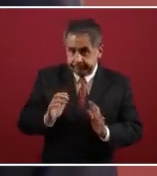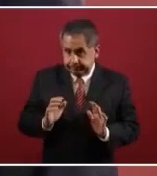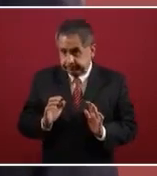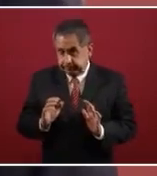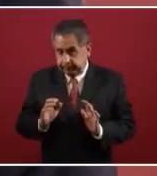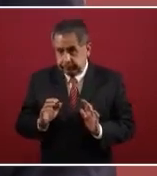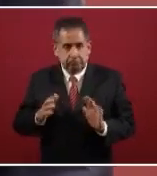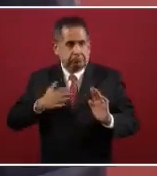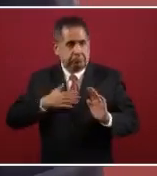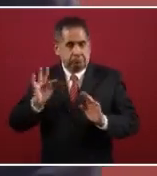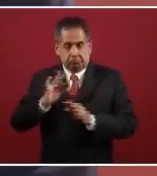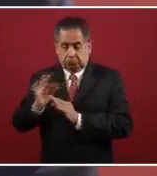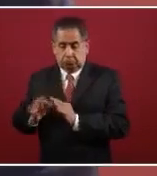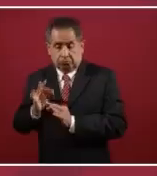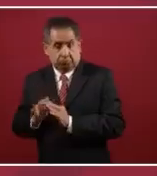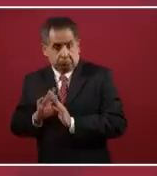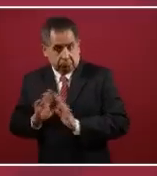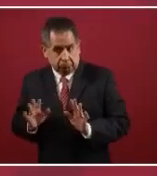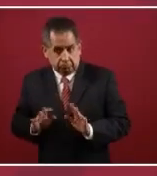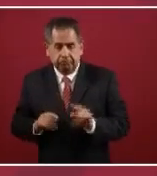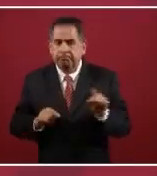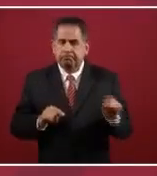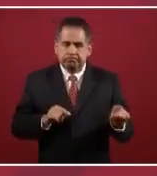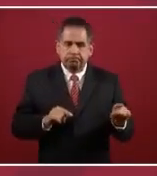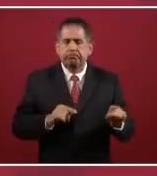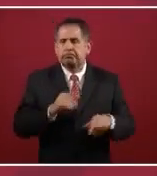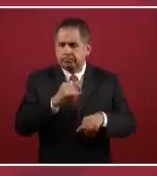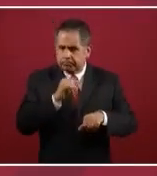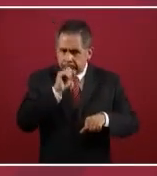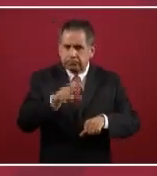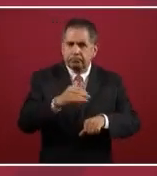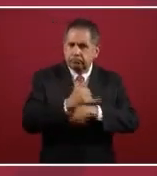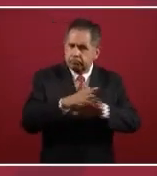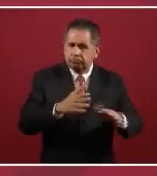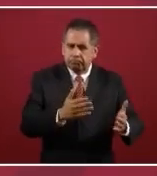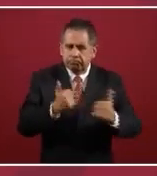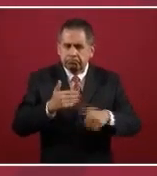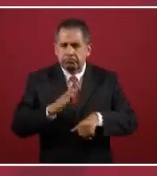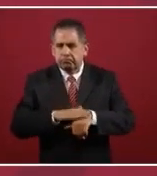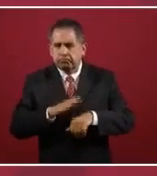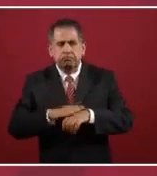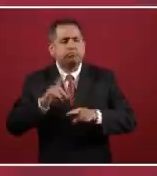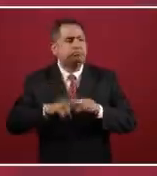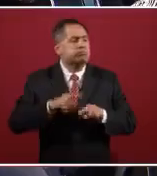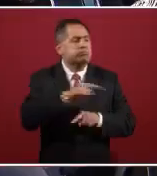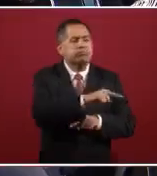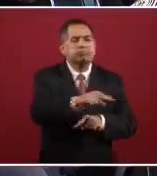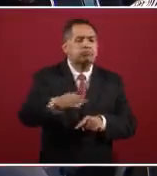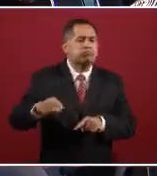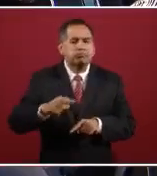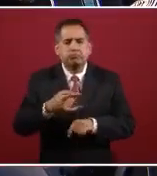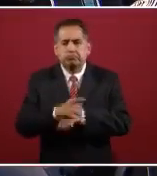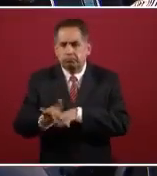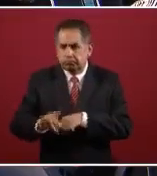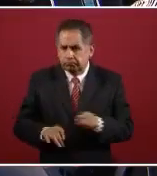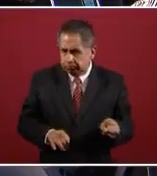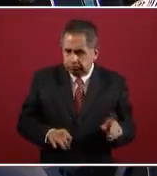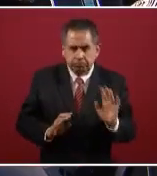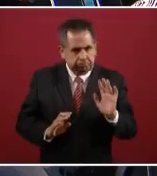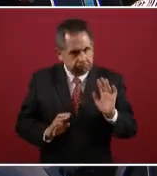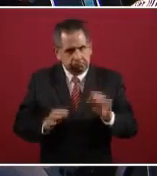una deuda de la Federación, informar de quién es la deuda